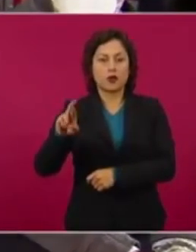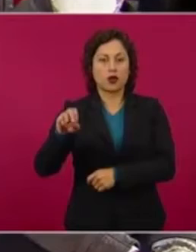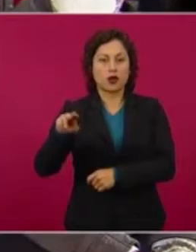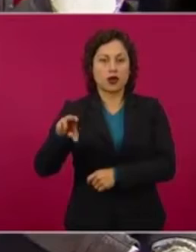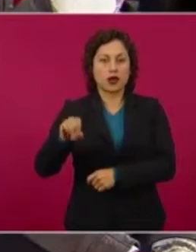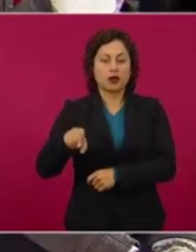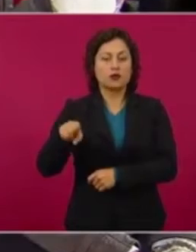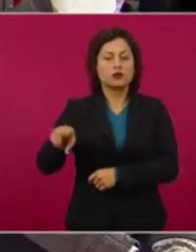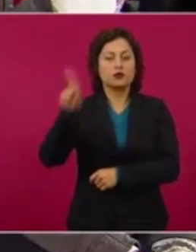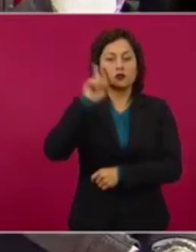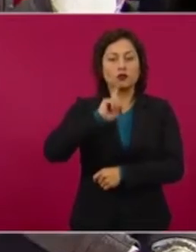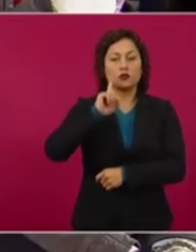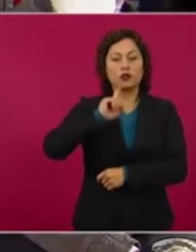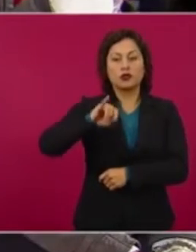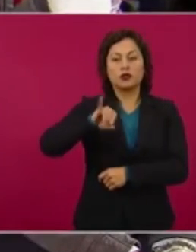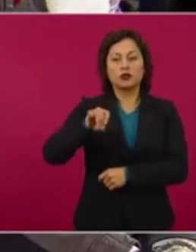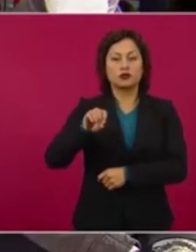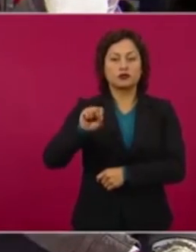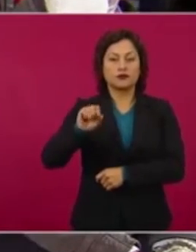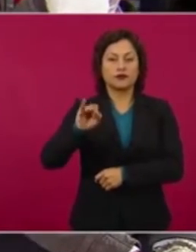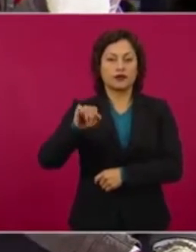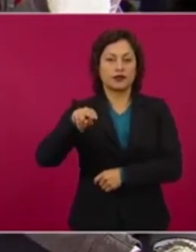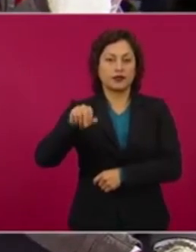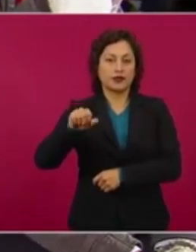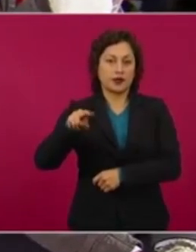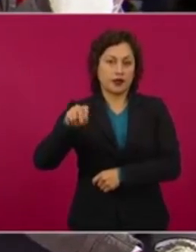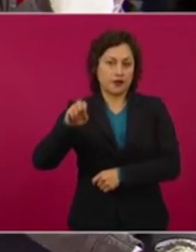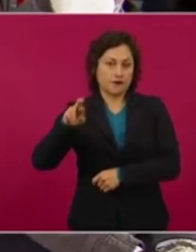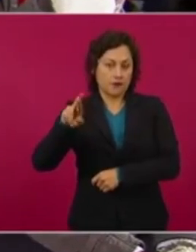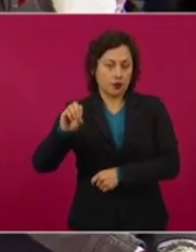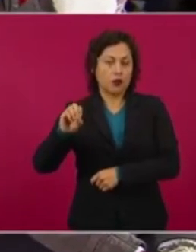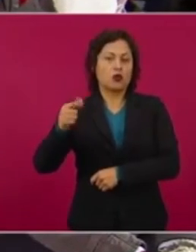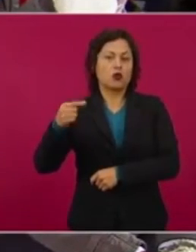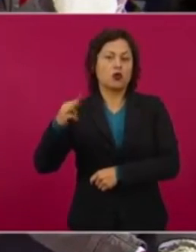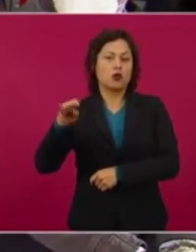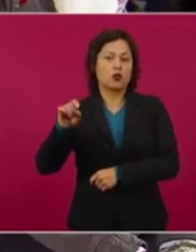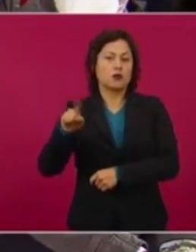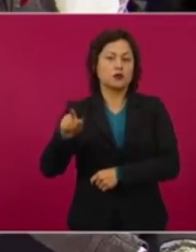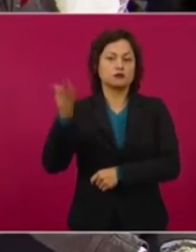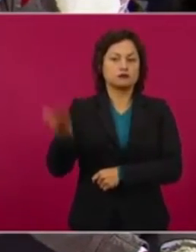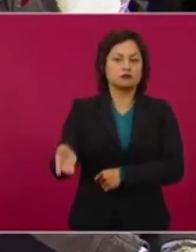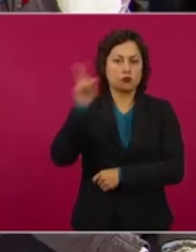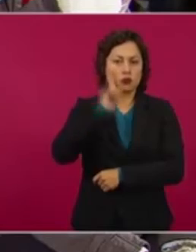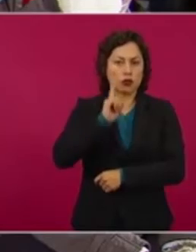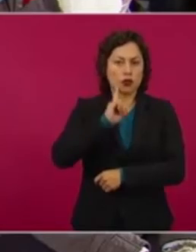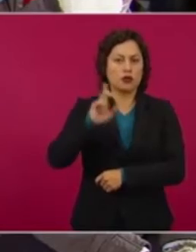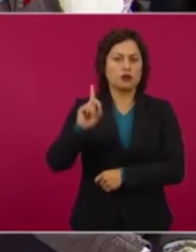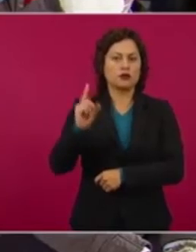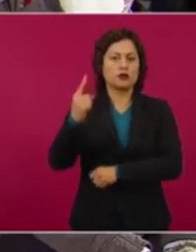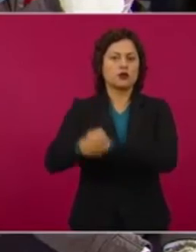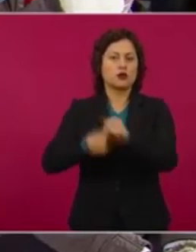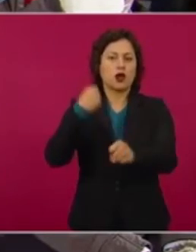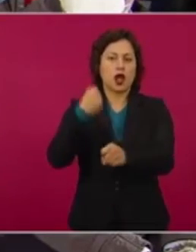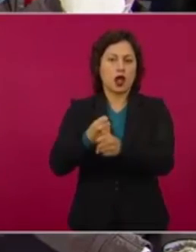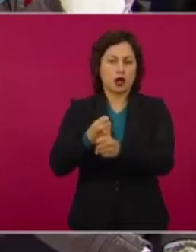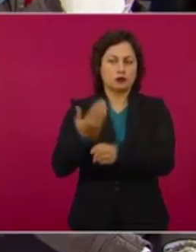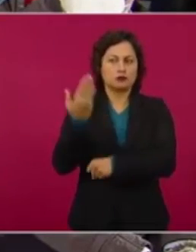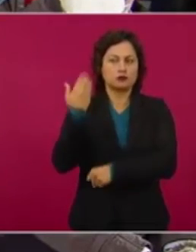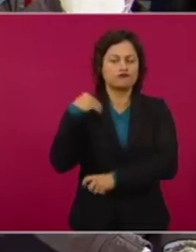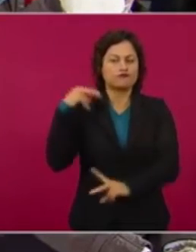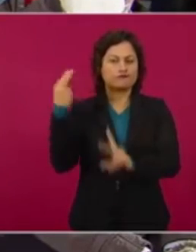Josefina Nabor Gómez era una mujer de 31 años que fue asesinada